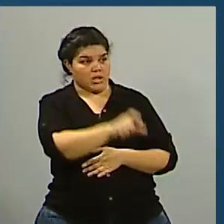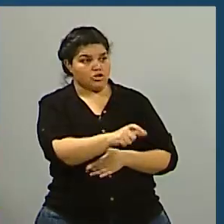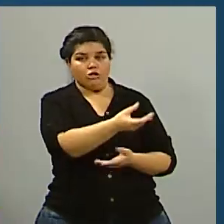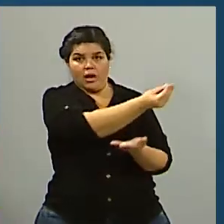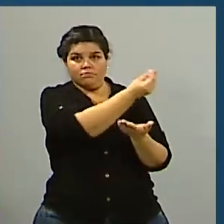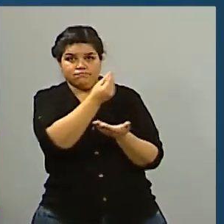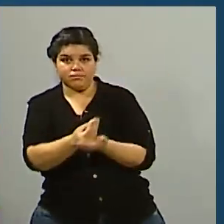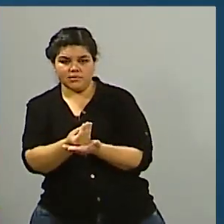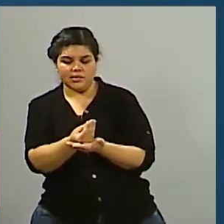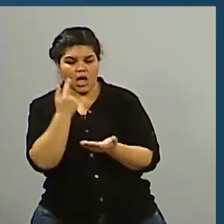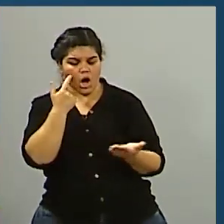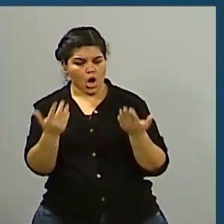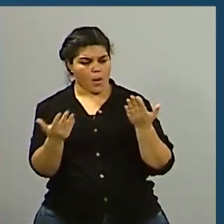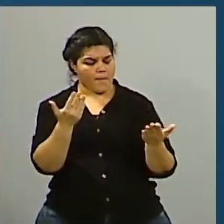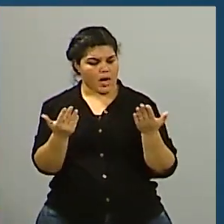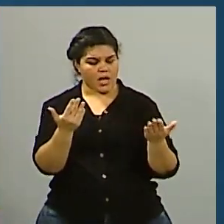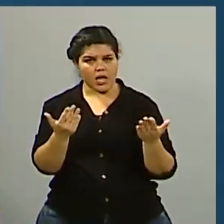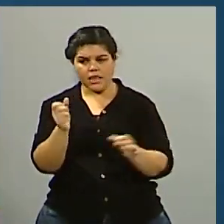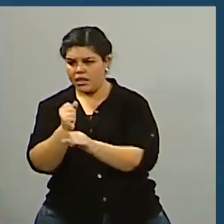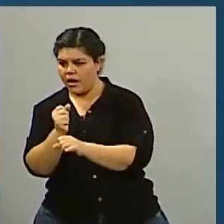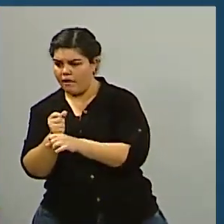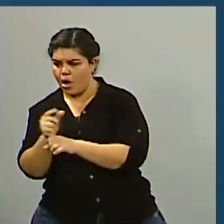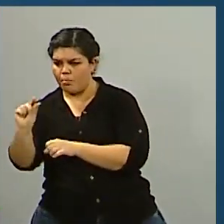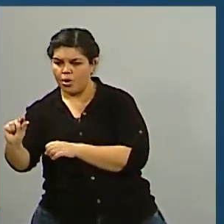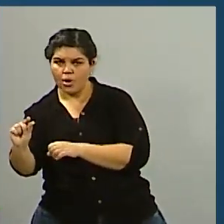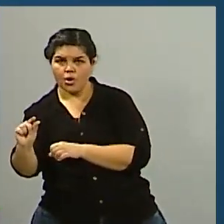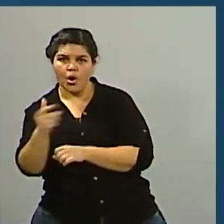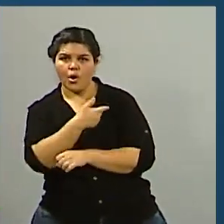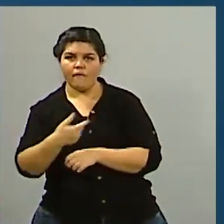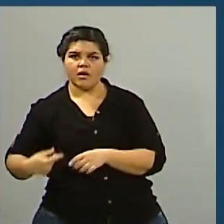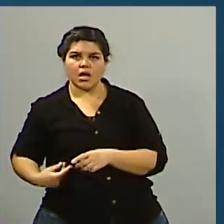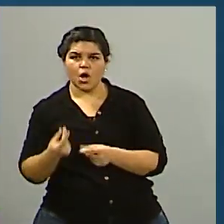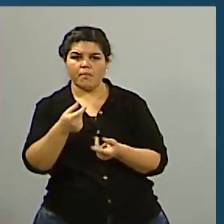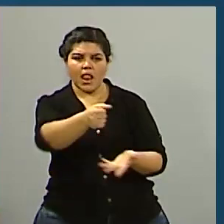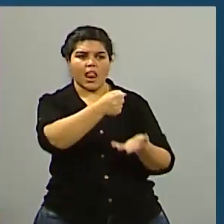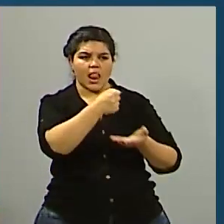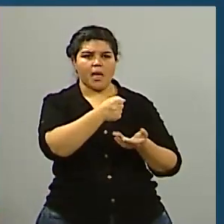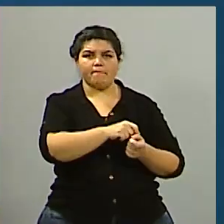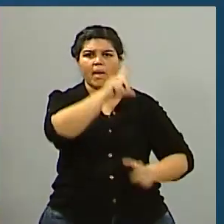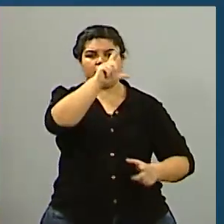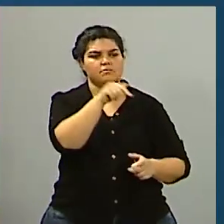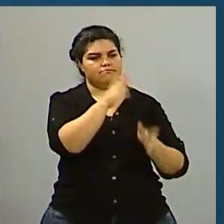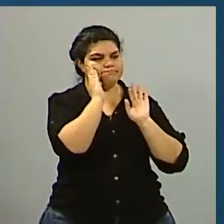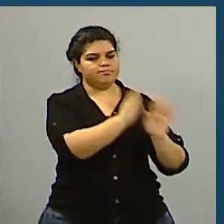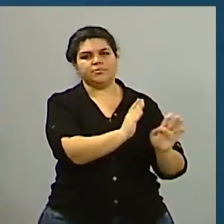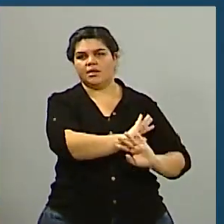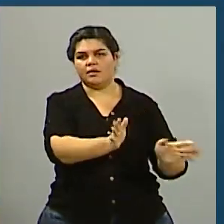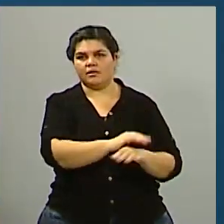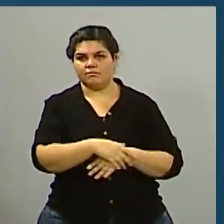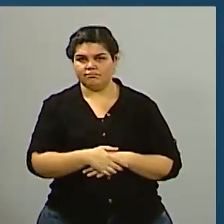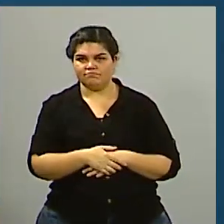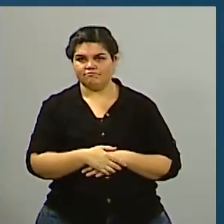esas comparaciones y sienta que está en desventaja. Y digo esto digo que sienta porque salvo excepciones, como usted lo acaba de decir, en